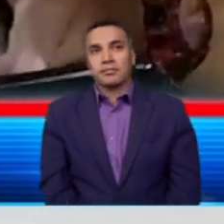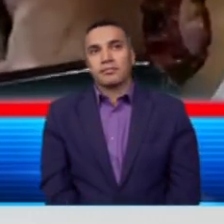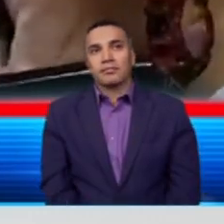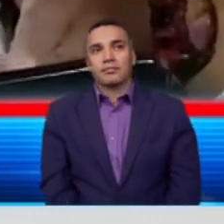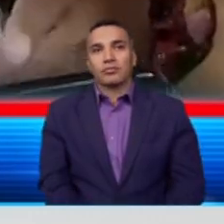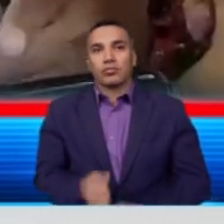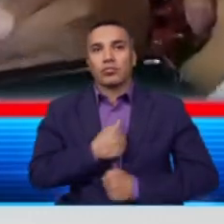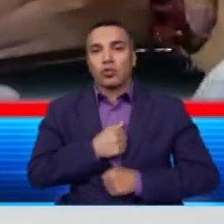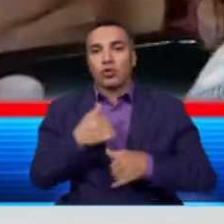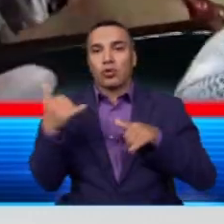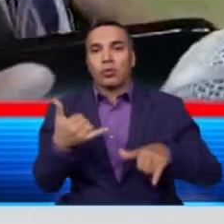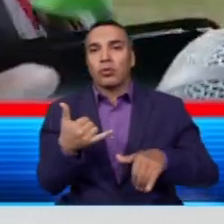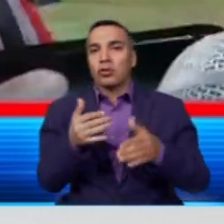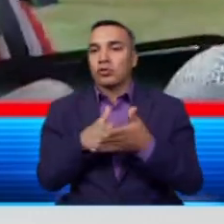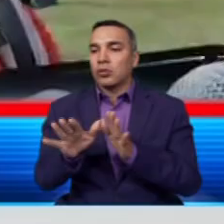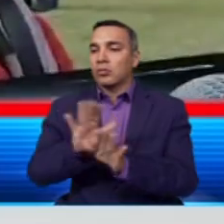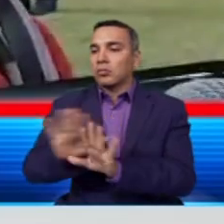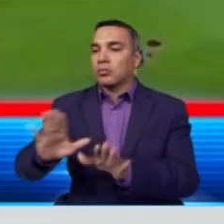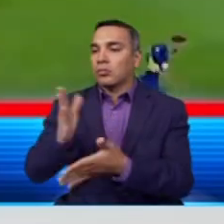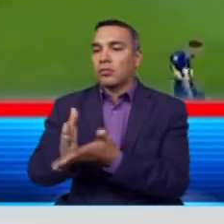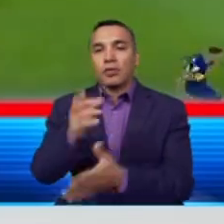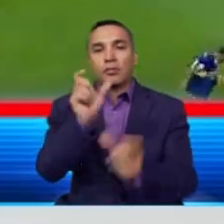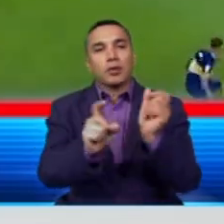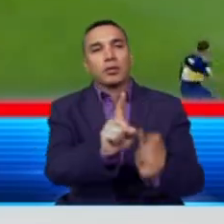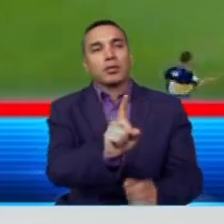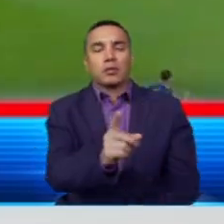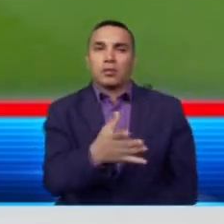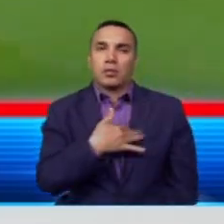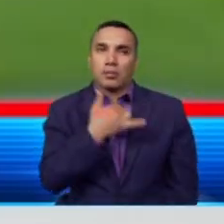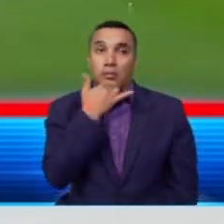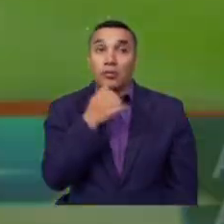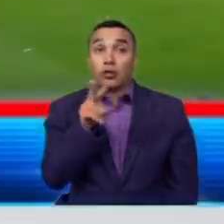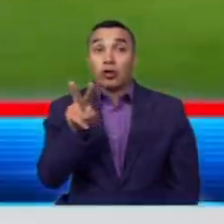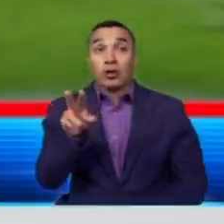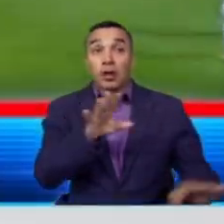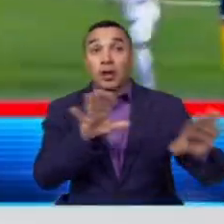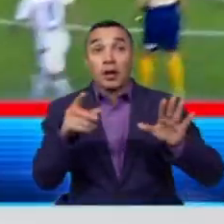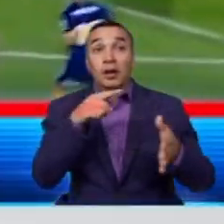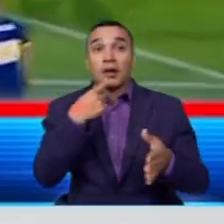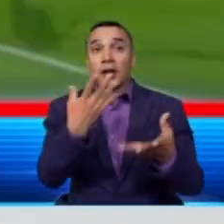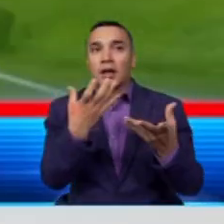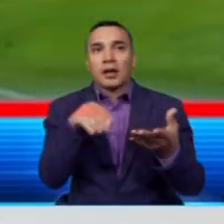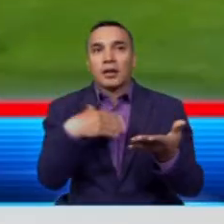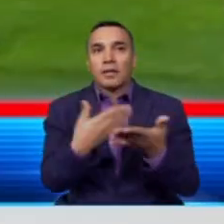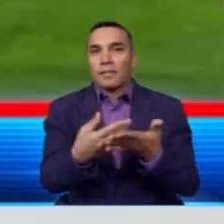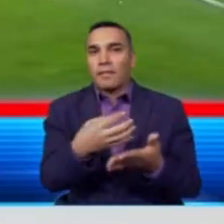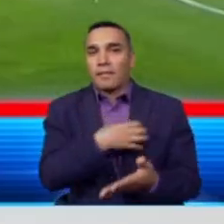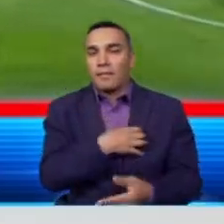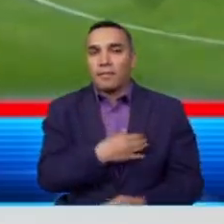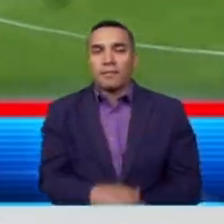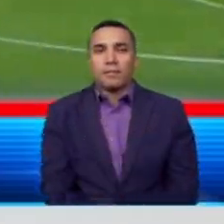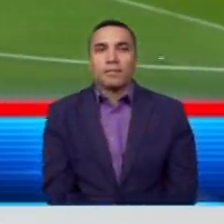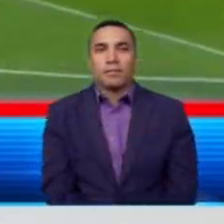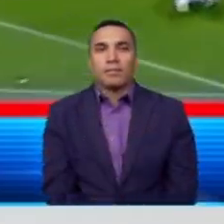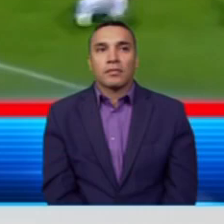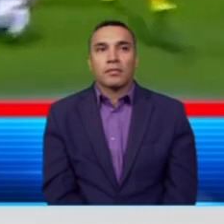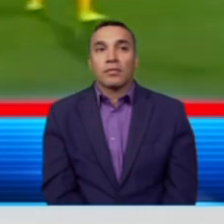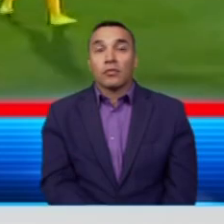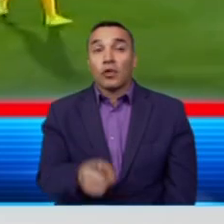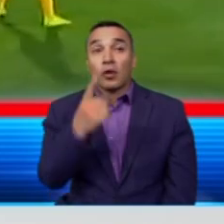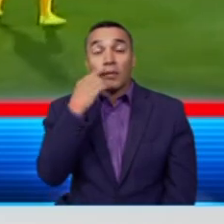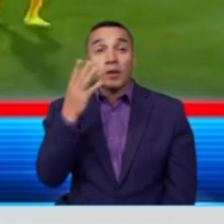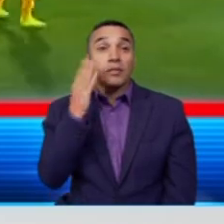dueños del club dejan de ser los socios y no esta persona. Hay dos arqueros compatriotas que son pretendidos por el ídolo. El uno es el